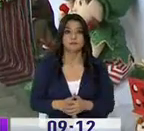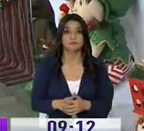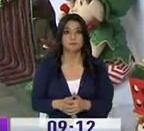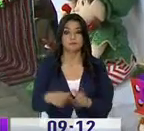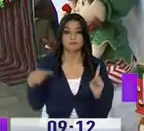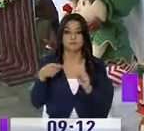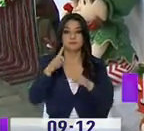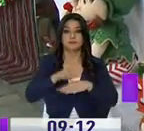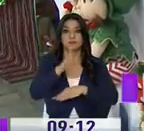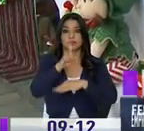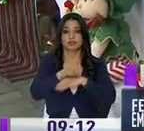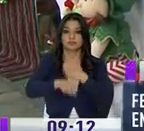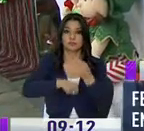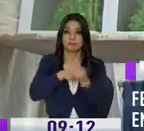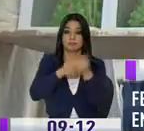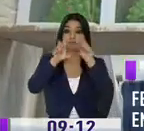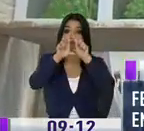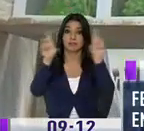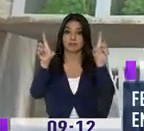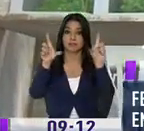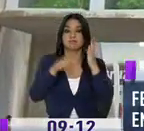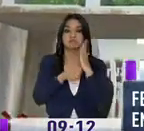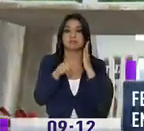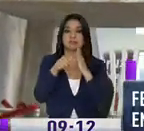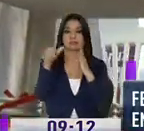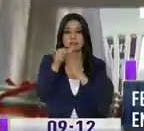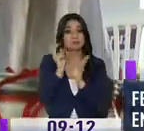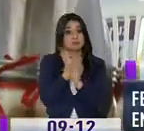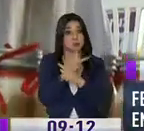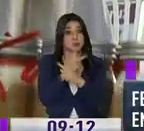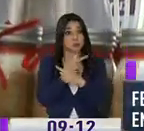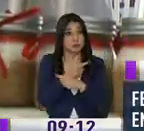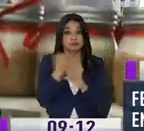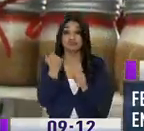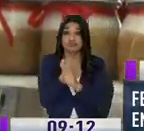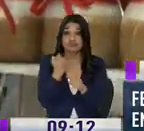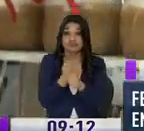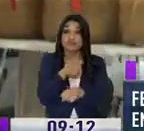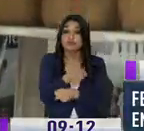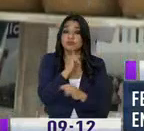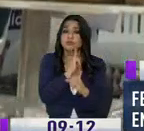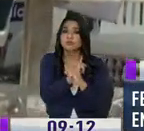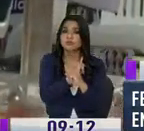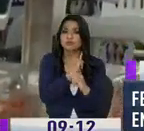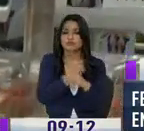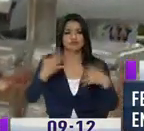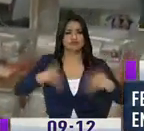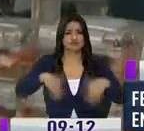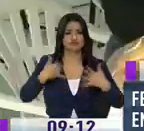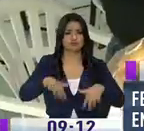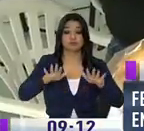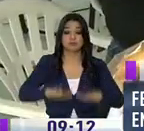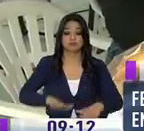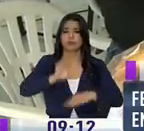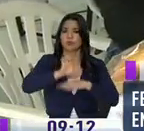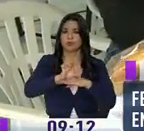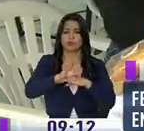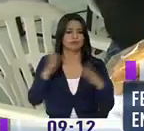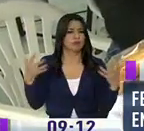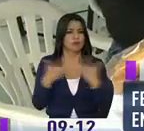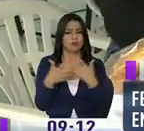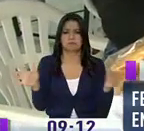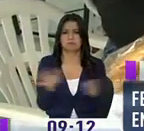Cuesta, director de Fortalecimiento Empresarial del Ministerio de Productividad, el trabajo que la institución realiza con este sector productivo del país es